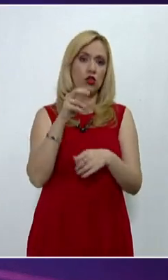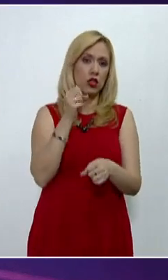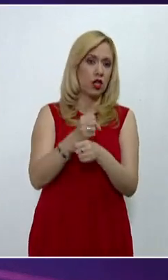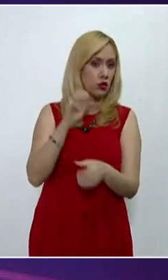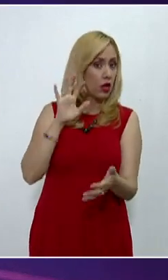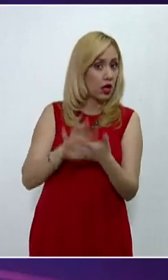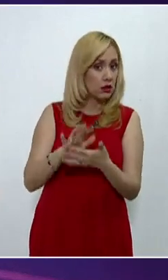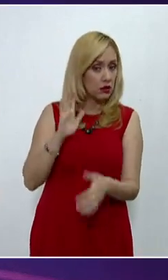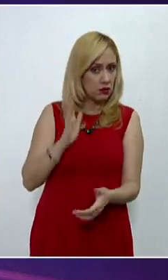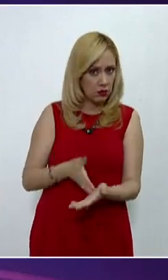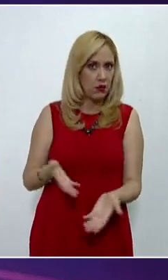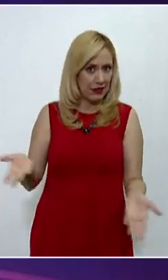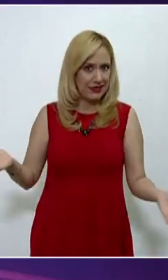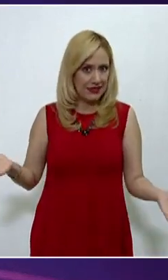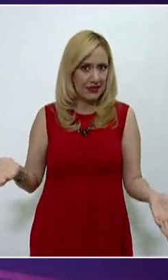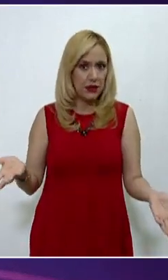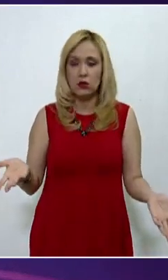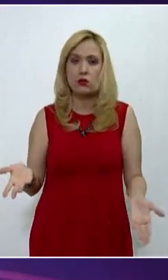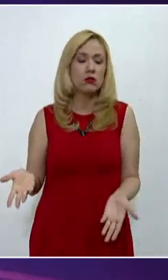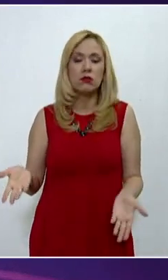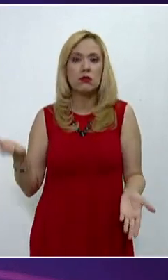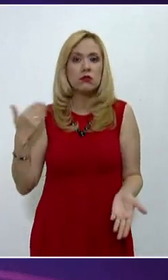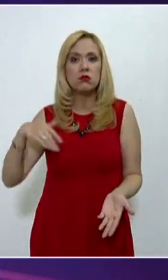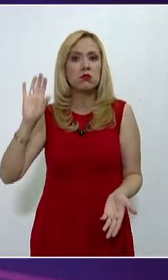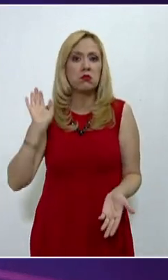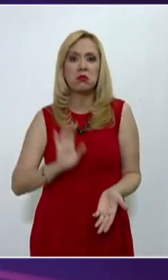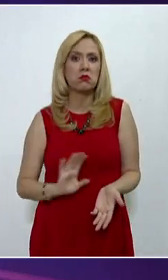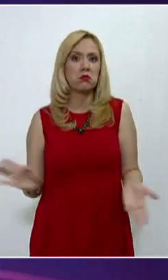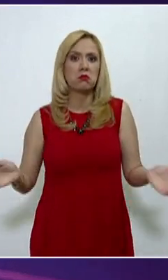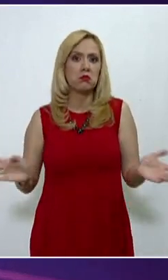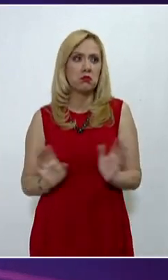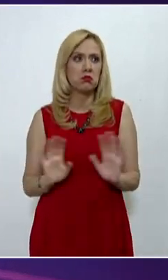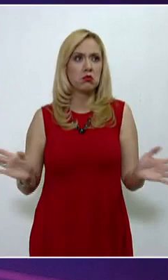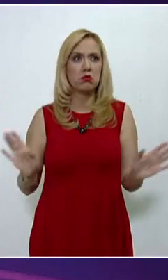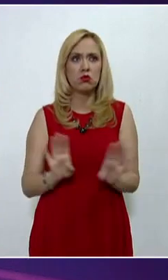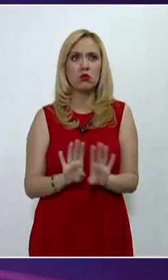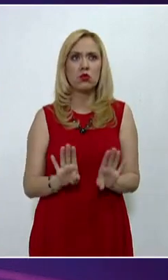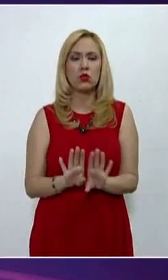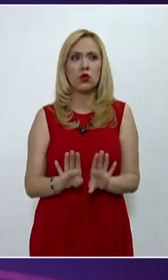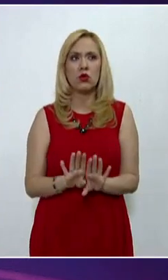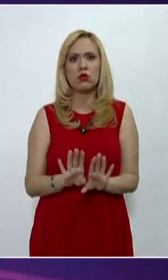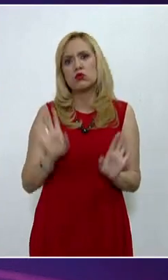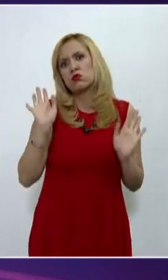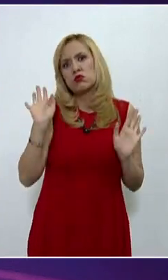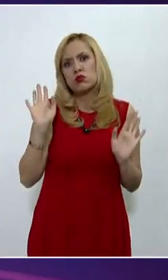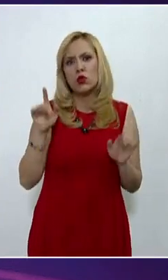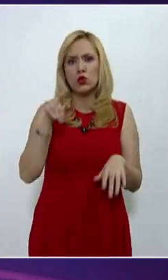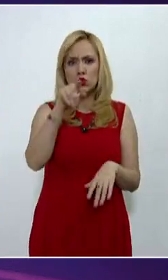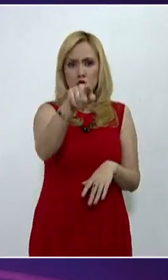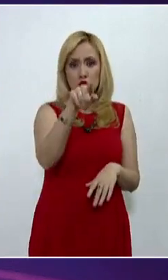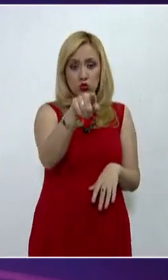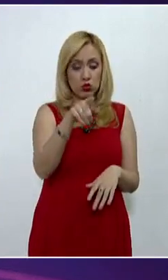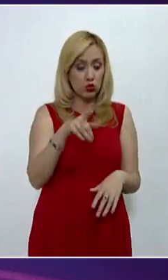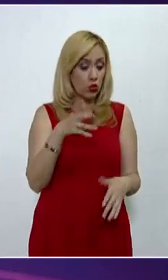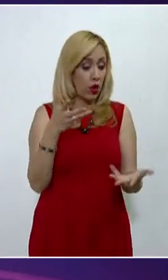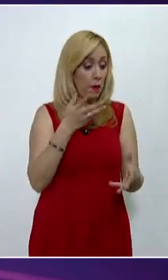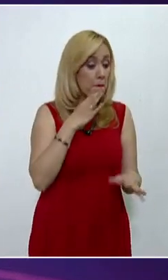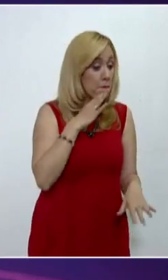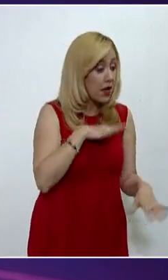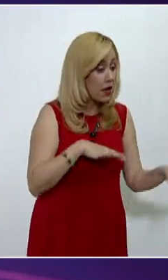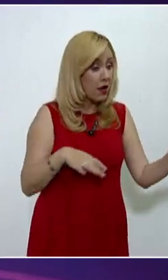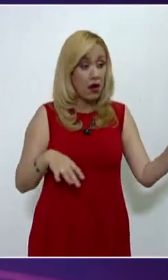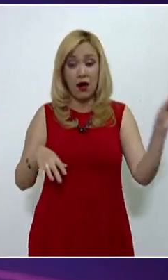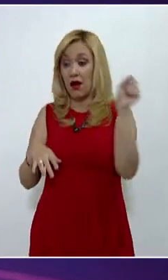como sanción. En el anterior sistema, si me permite la expresión por default, el juez, cuando se ponía a disposición de una